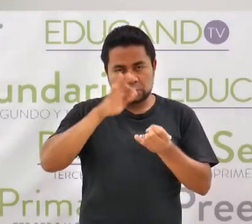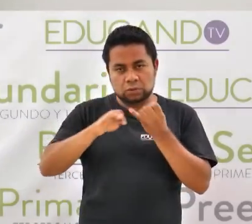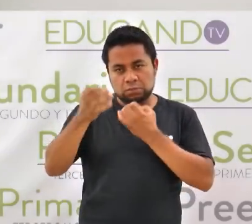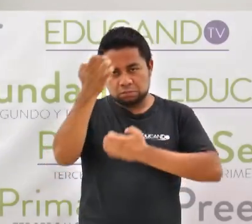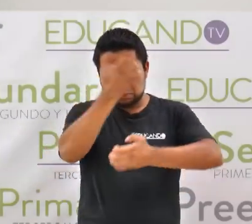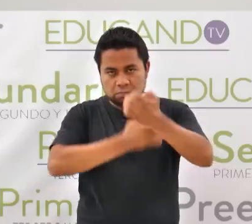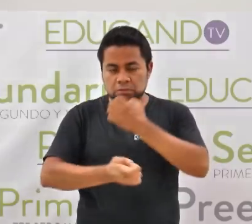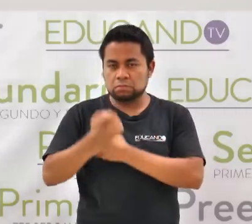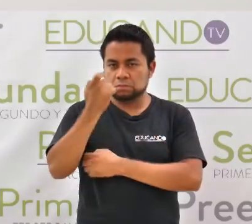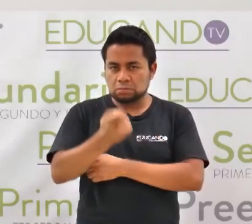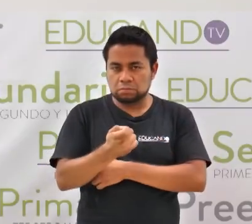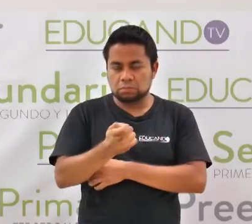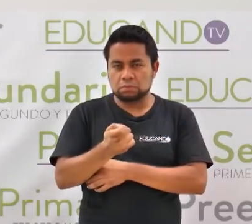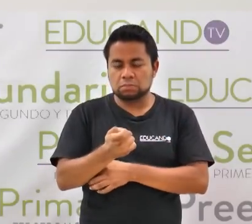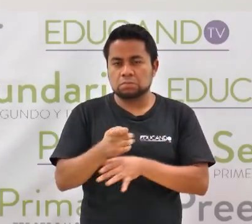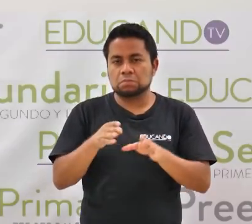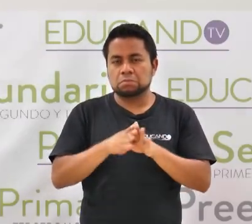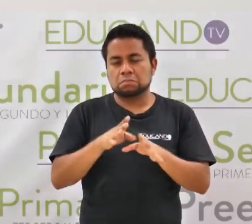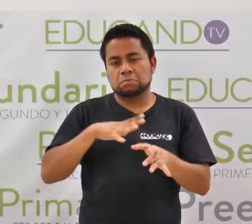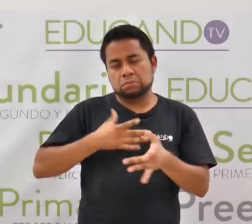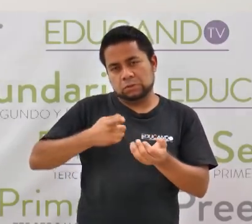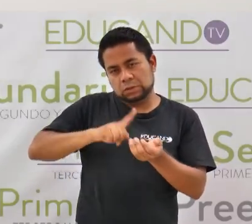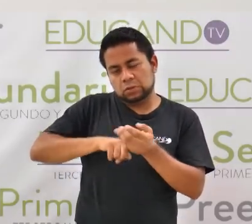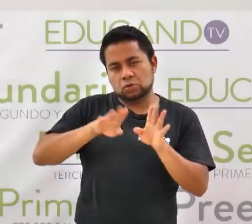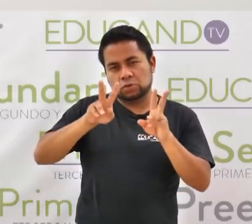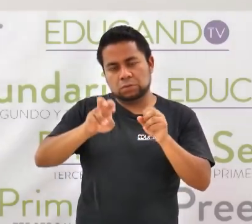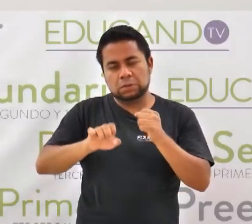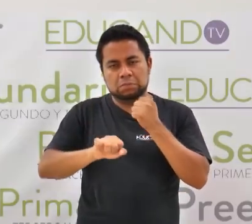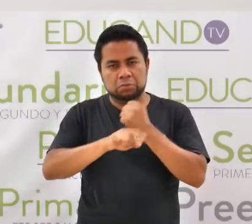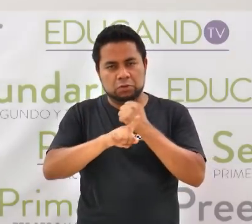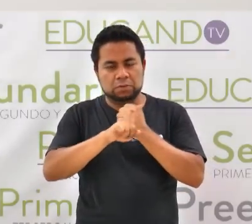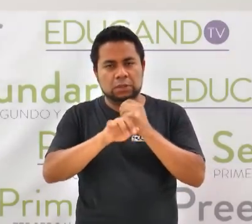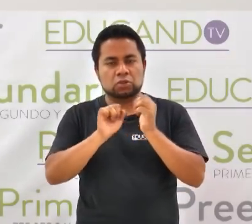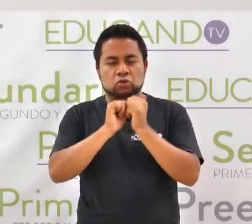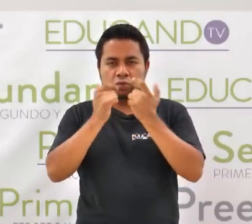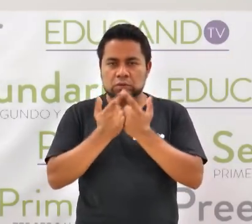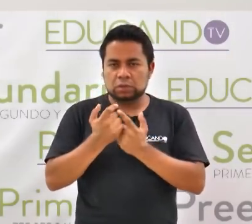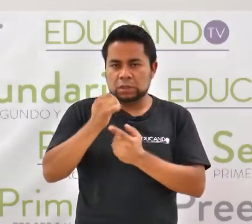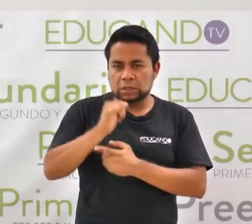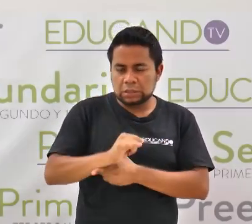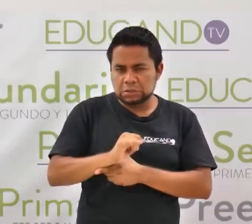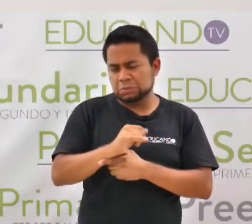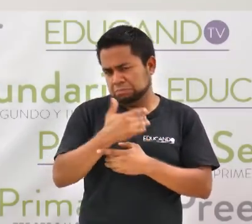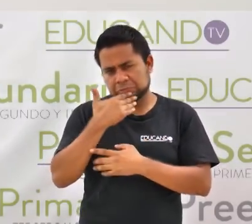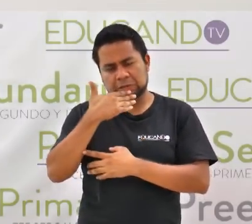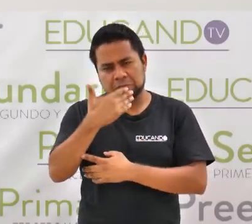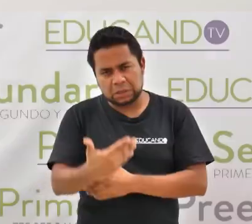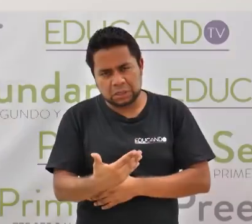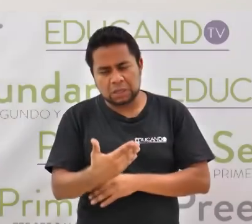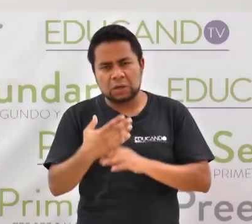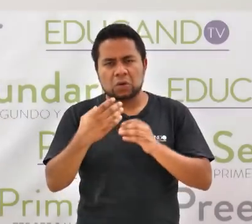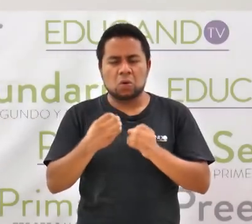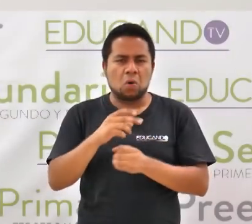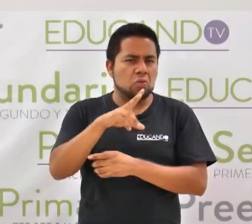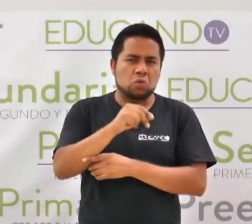última revisión, van a ver si su problema social, si es pertinente.